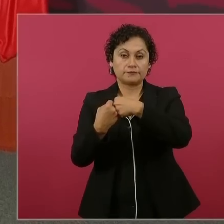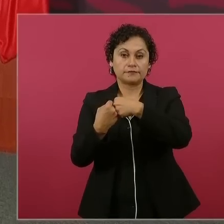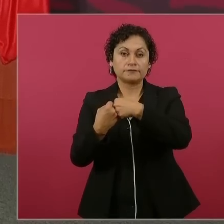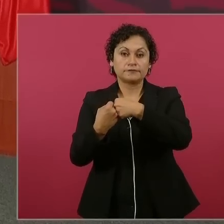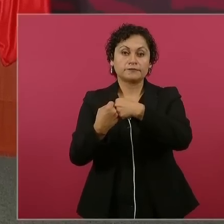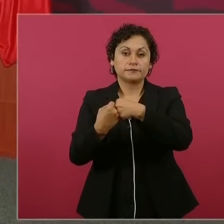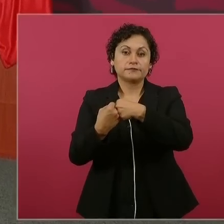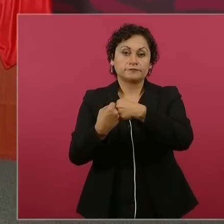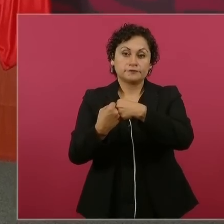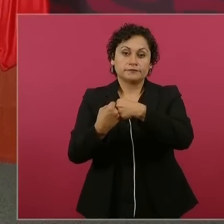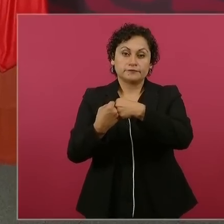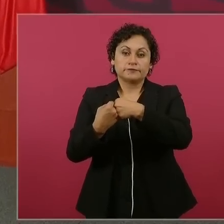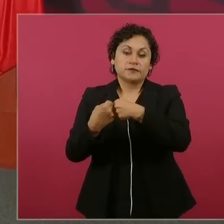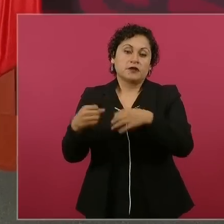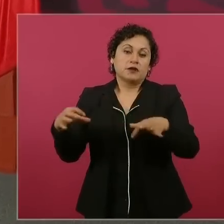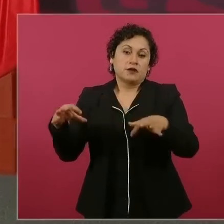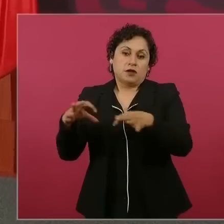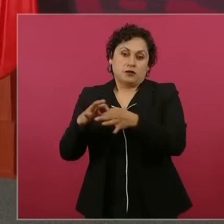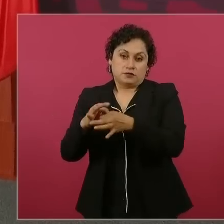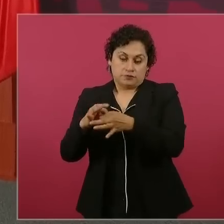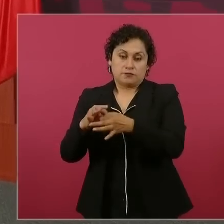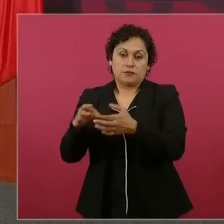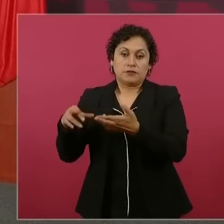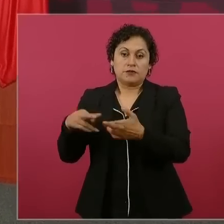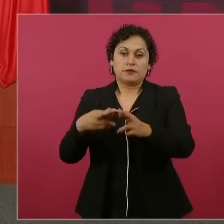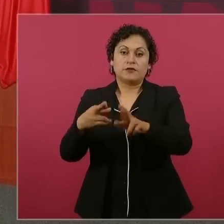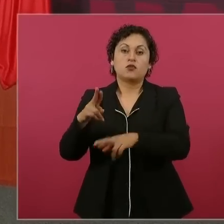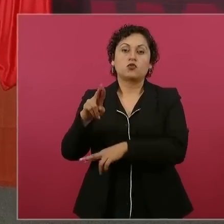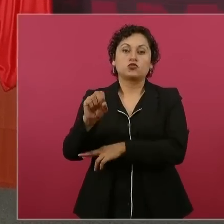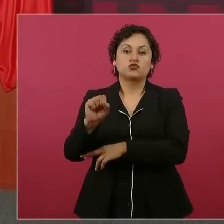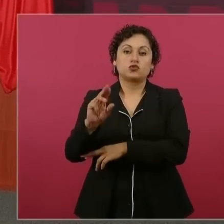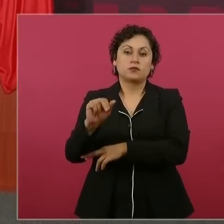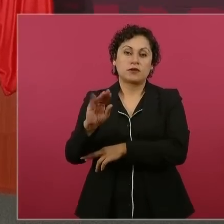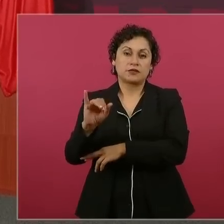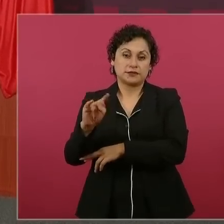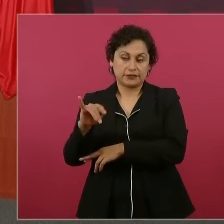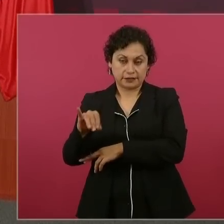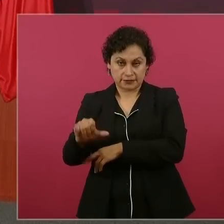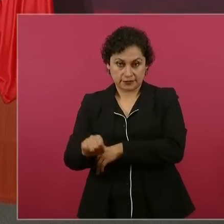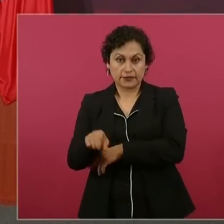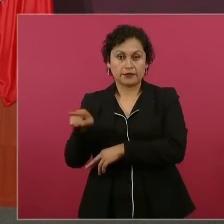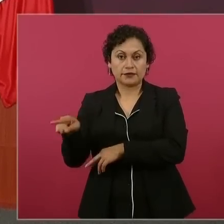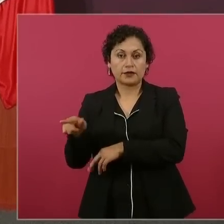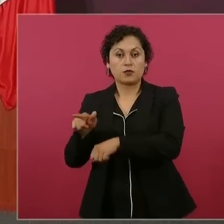de este lado del río Usumacinta es México, del otro lado es Guatemala,